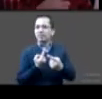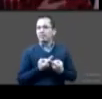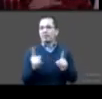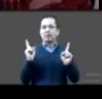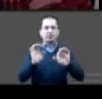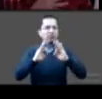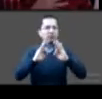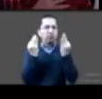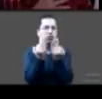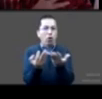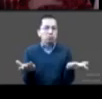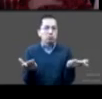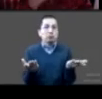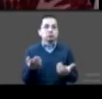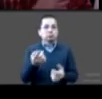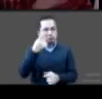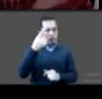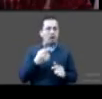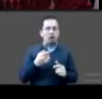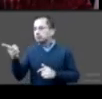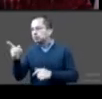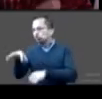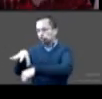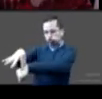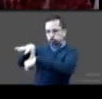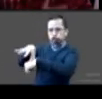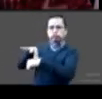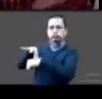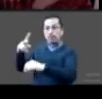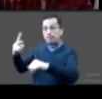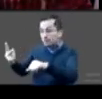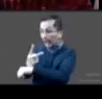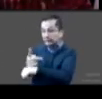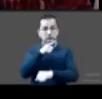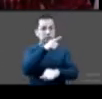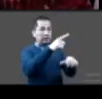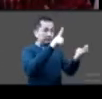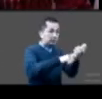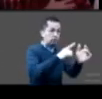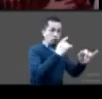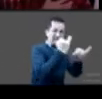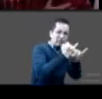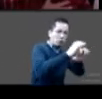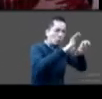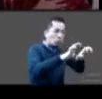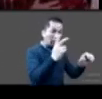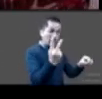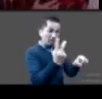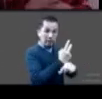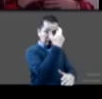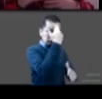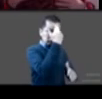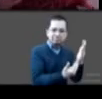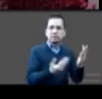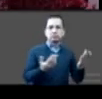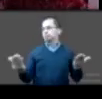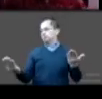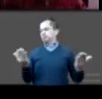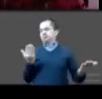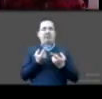de investigar, ¿no? Cuando estamos hablando de delitos electrónicos, ¿no? Cuando tenemos que hacer mapa